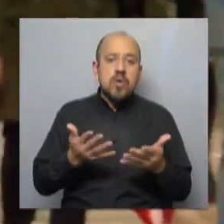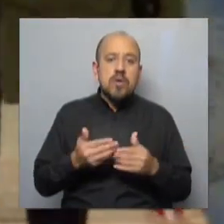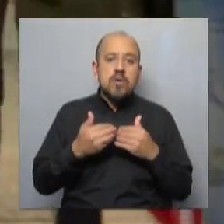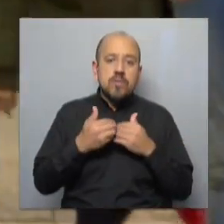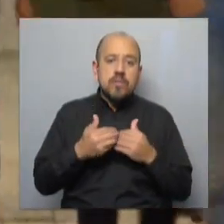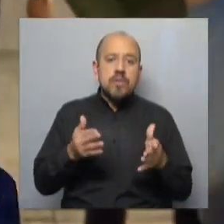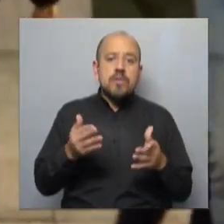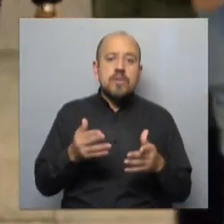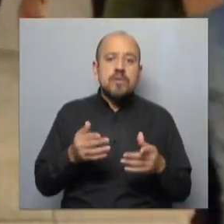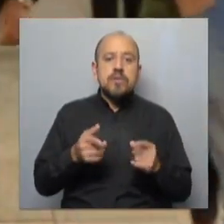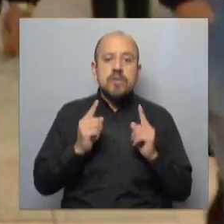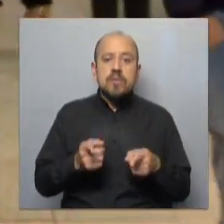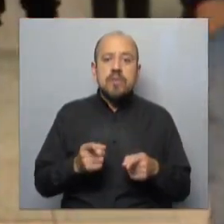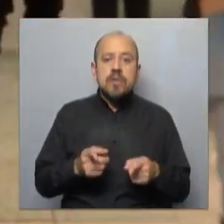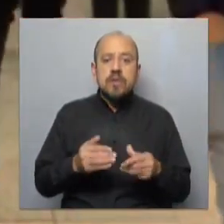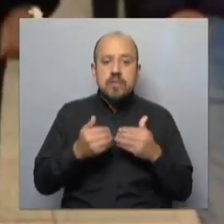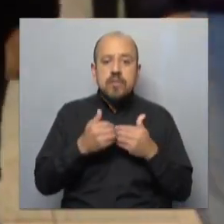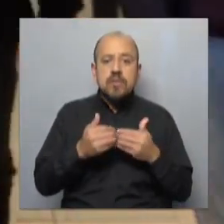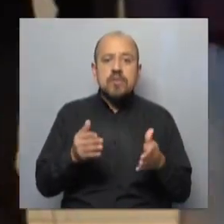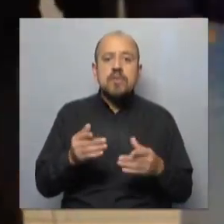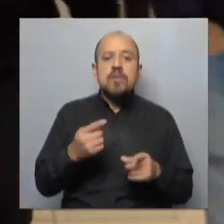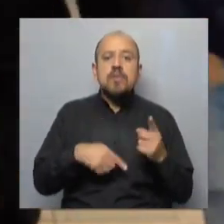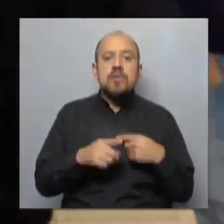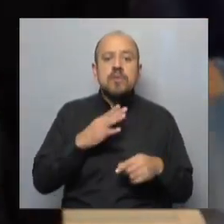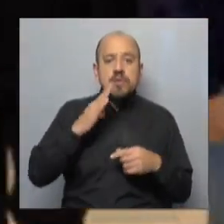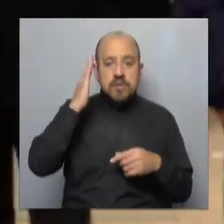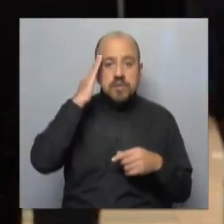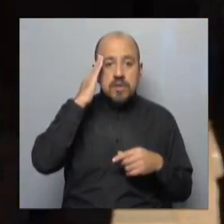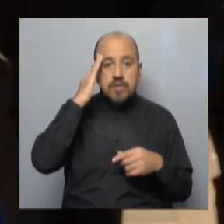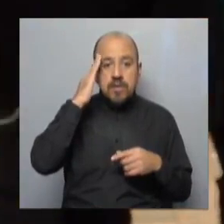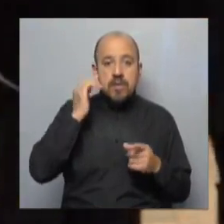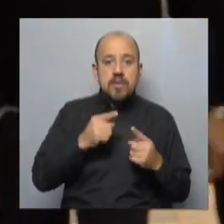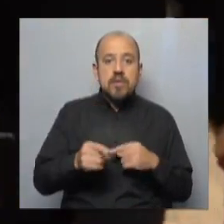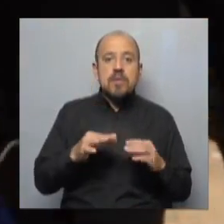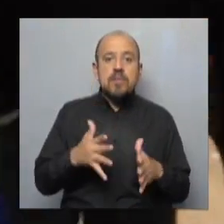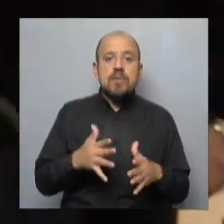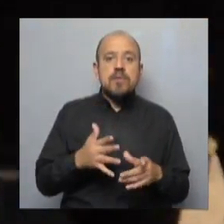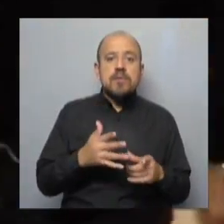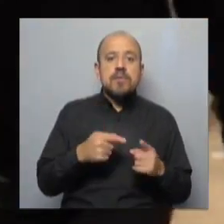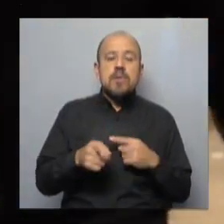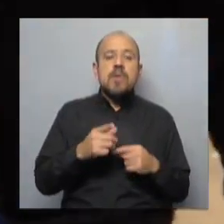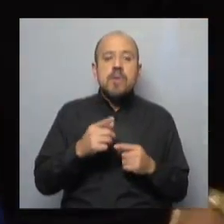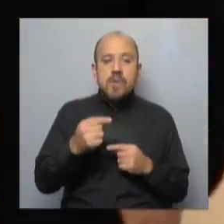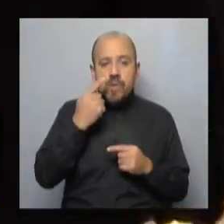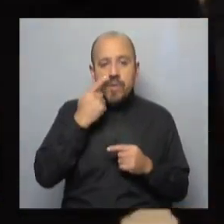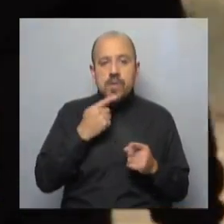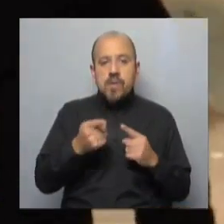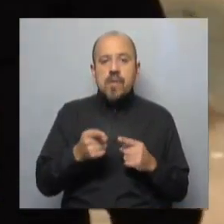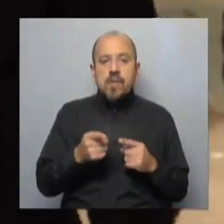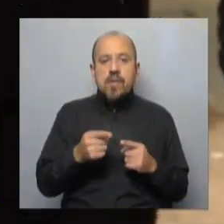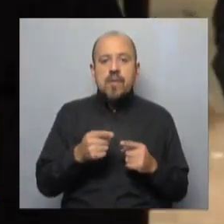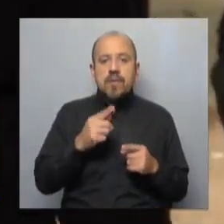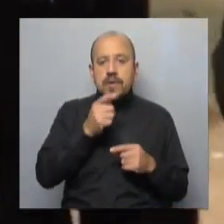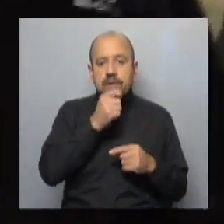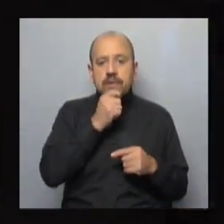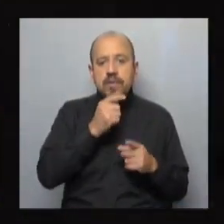ellos que también recién empieza pero que es bueno saber y tener más conocimiento de lo que pasó así que escuchamos esta otra parte de la entrevista